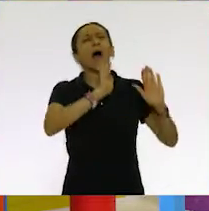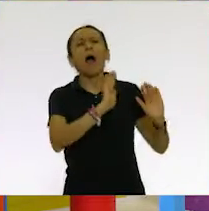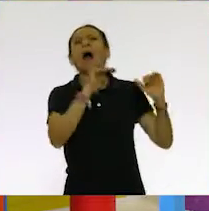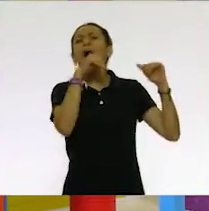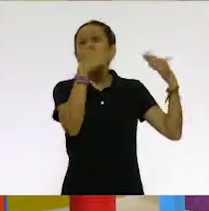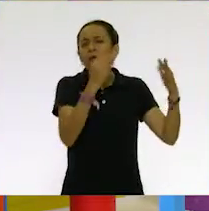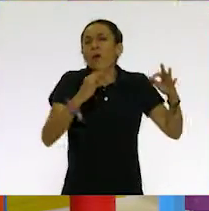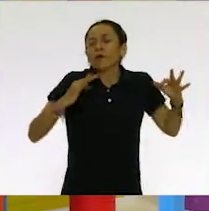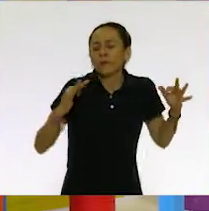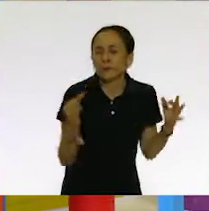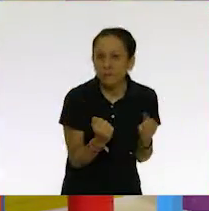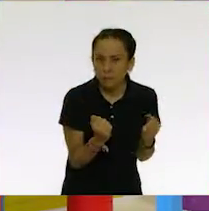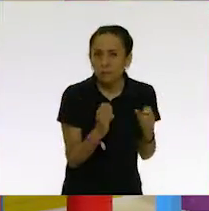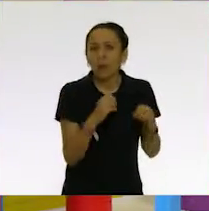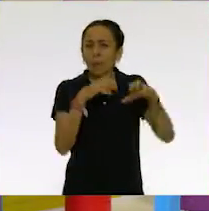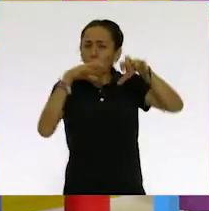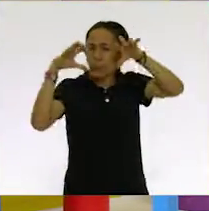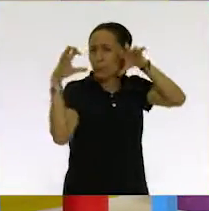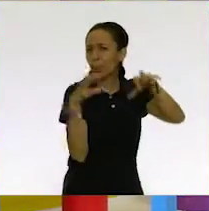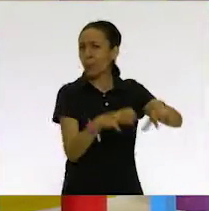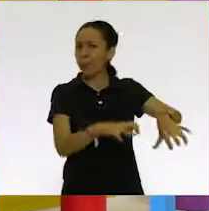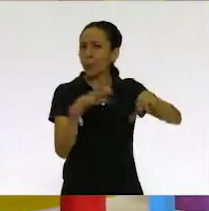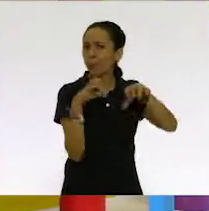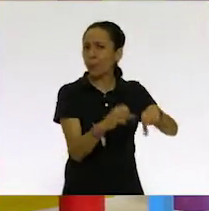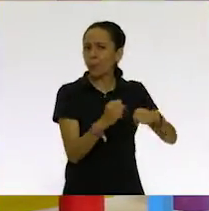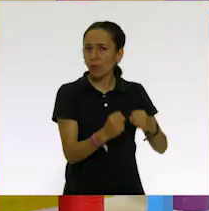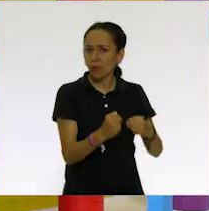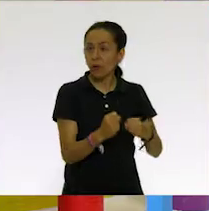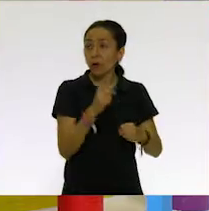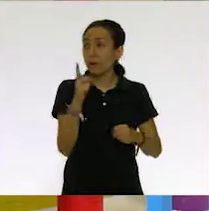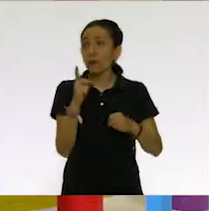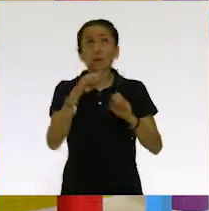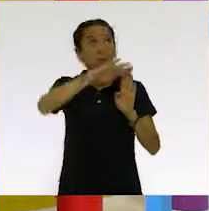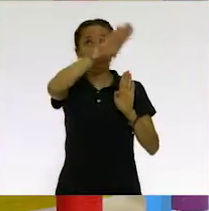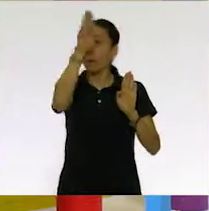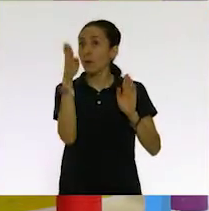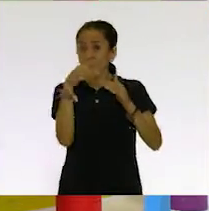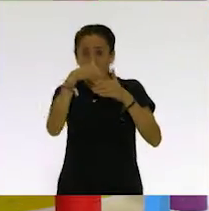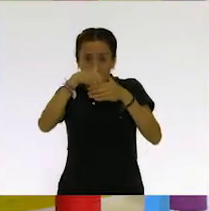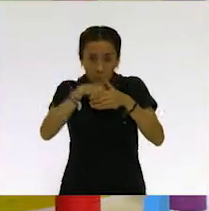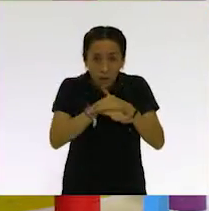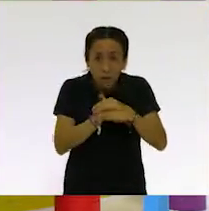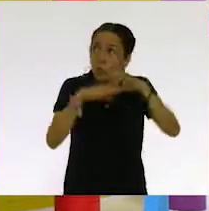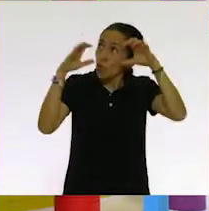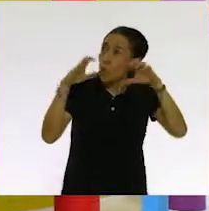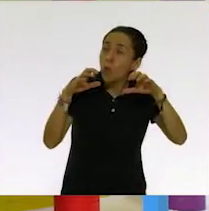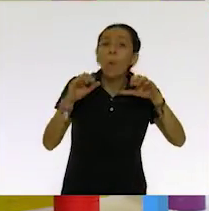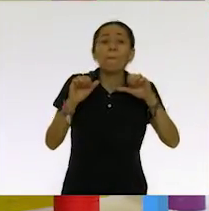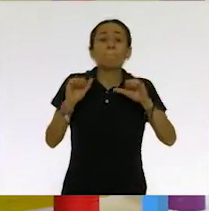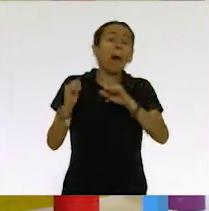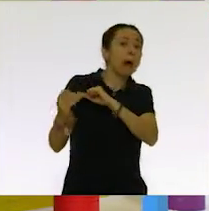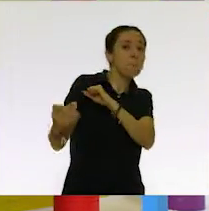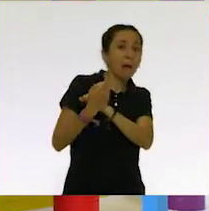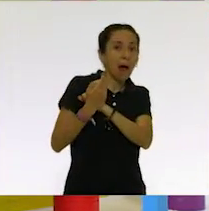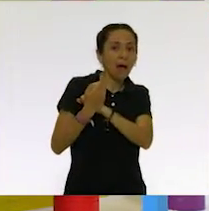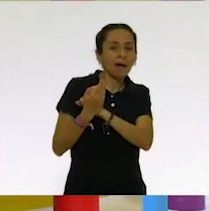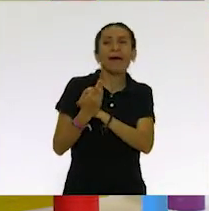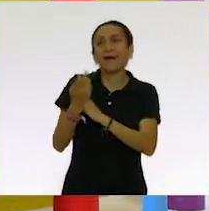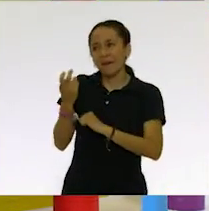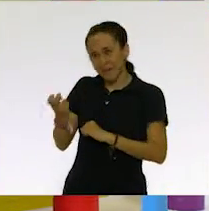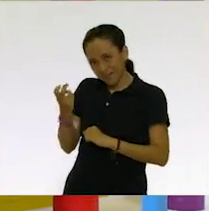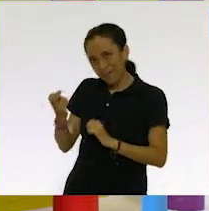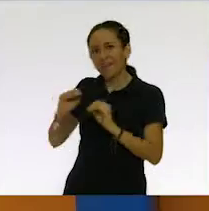gran tormenta y tú entras a la cueva, te resguardas de la lluvia, claro. O tal vez puedas encontrar un poco más de